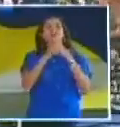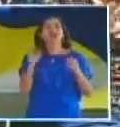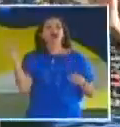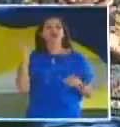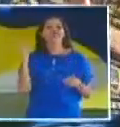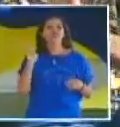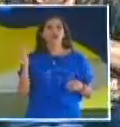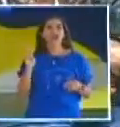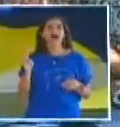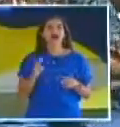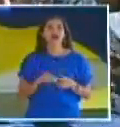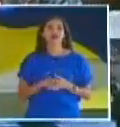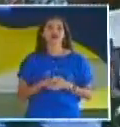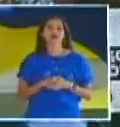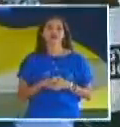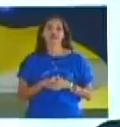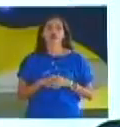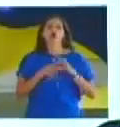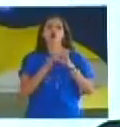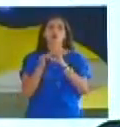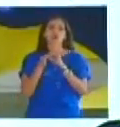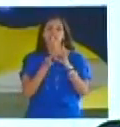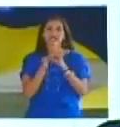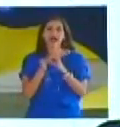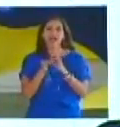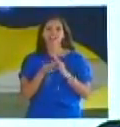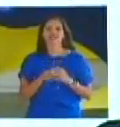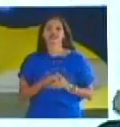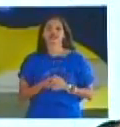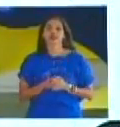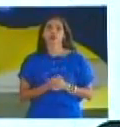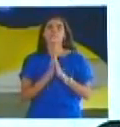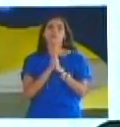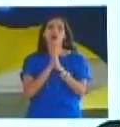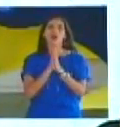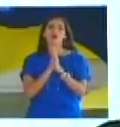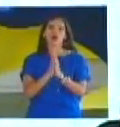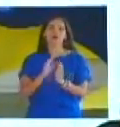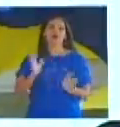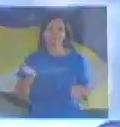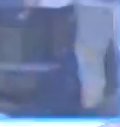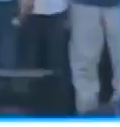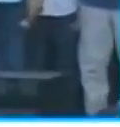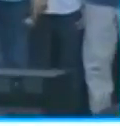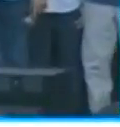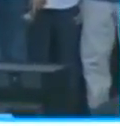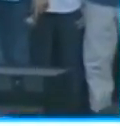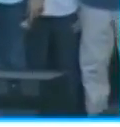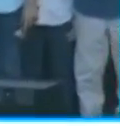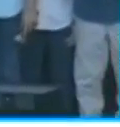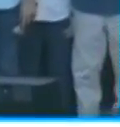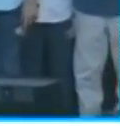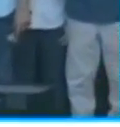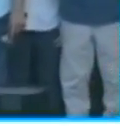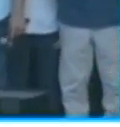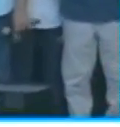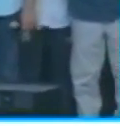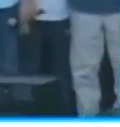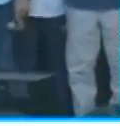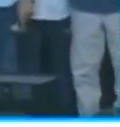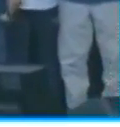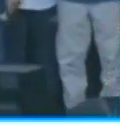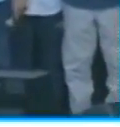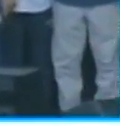Venezuela unida. Por favor, si me dejan en la pantalla, como lo he solicitado,